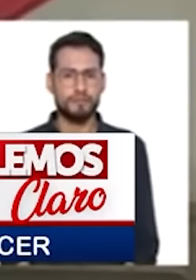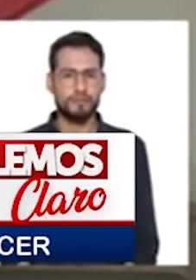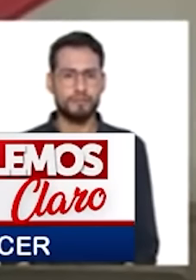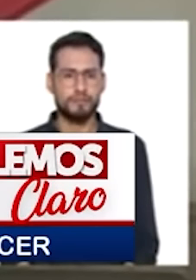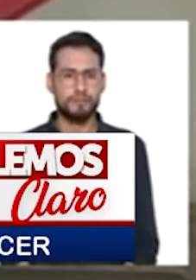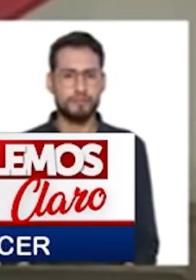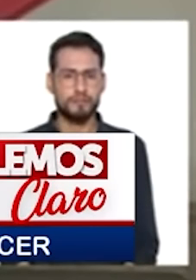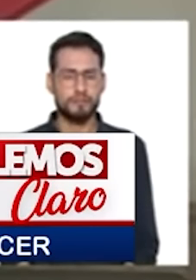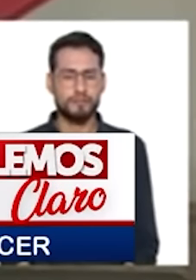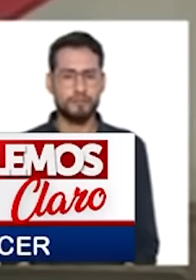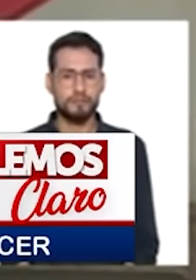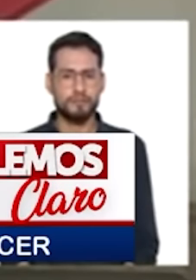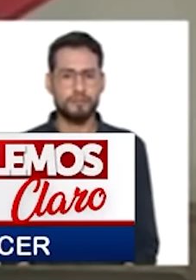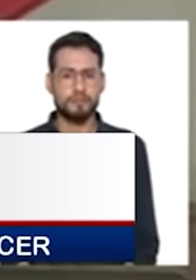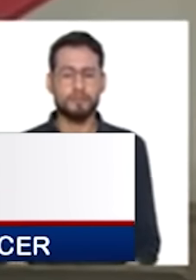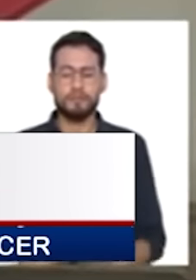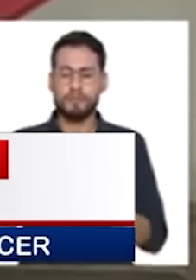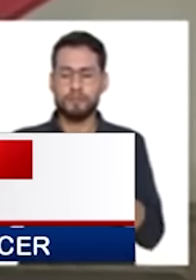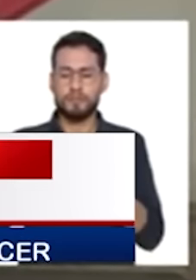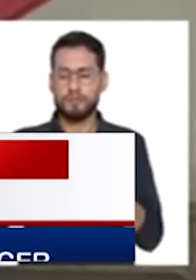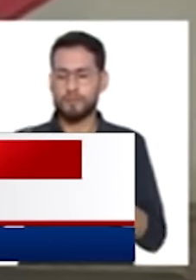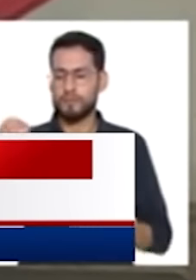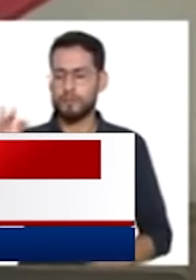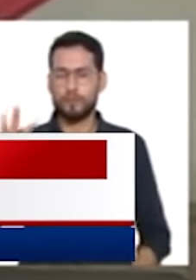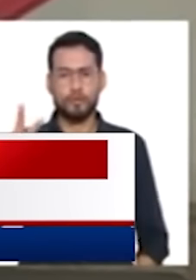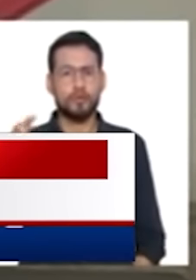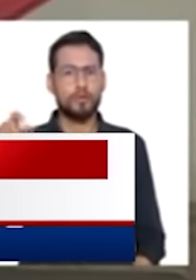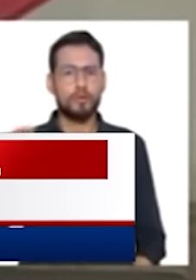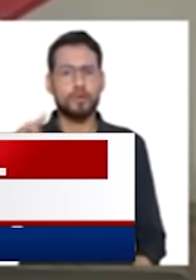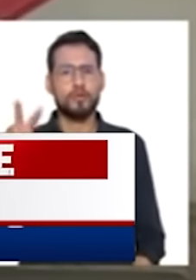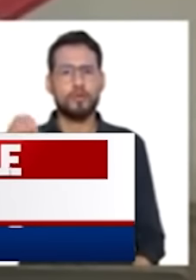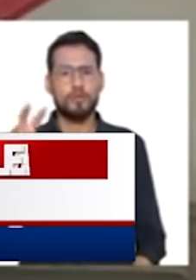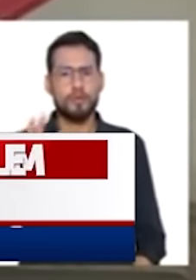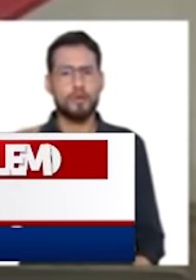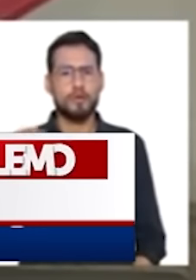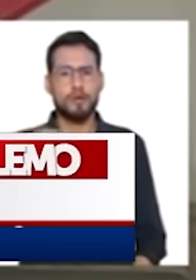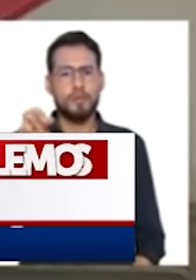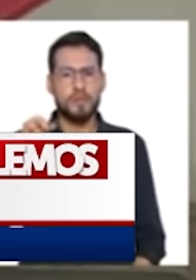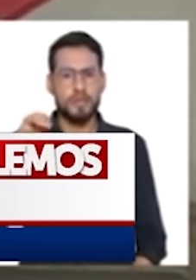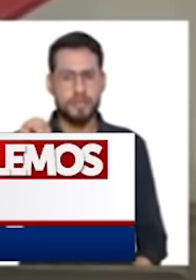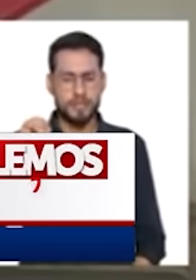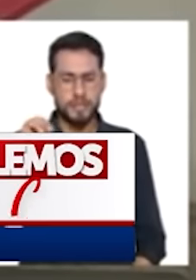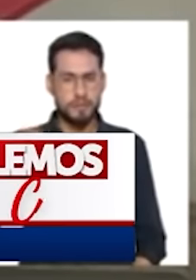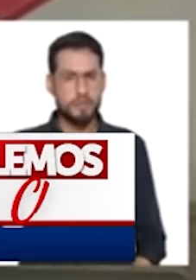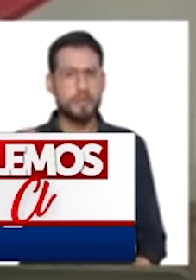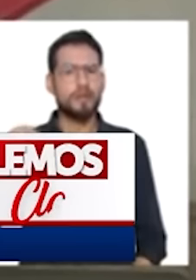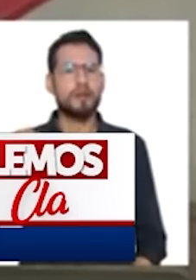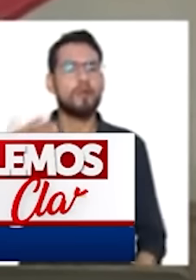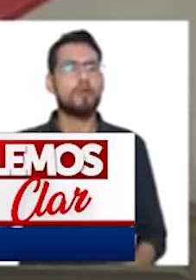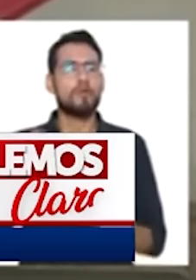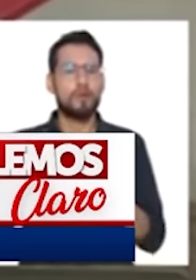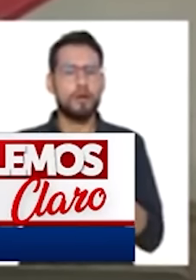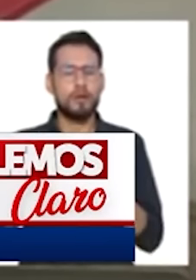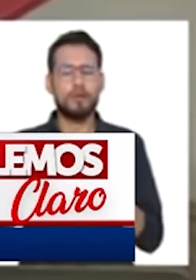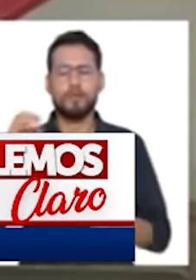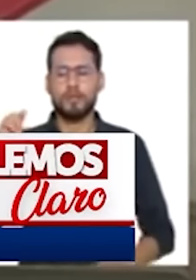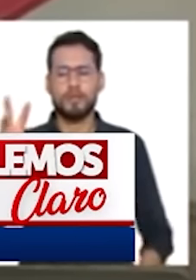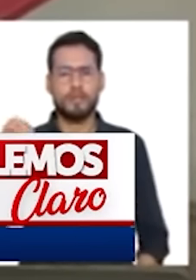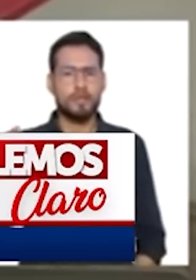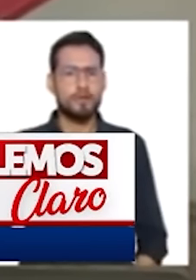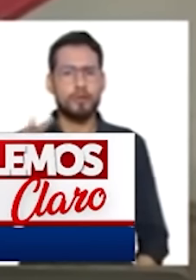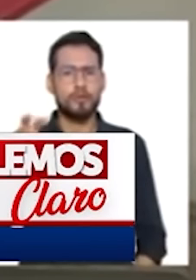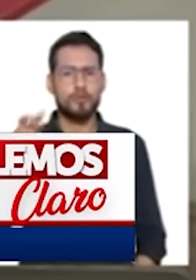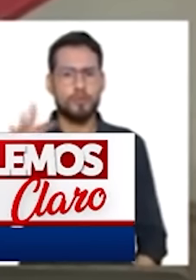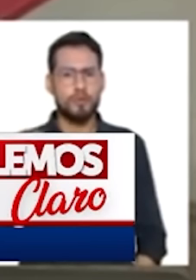el expremier Alberto otaro la esto tras el escándalo desatado por la difusión del audio con yasir